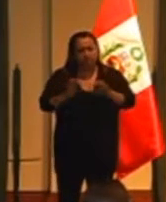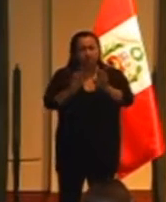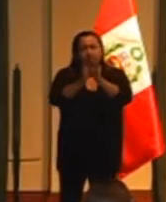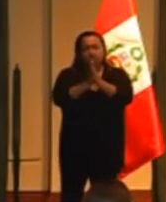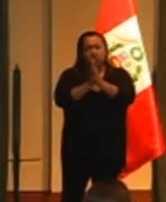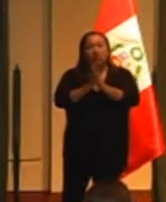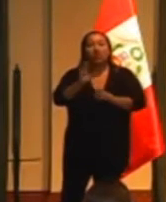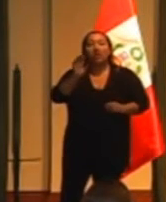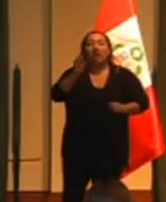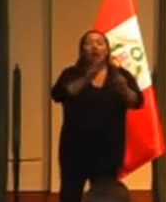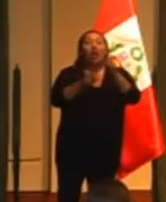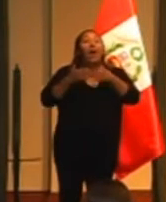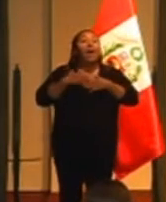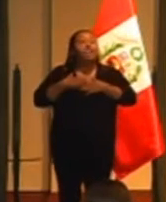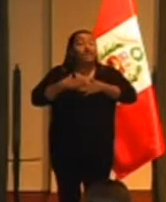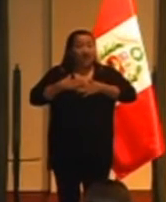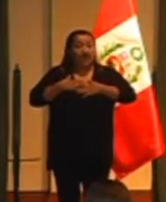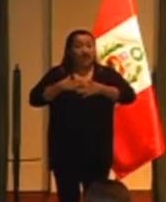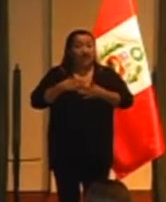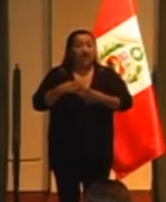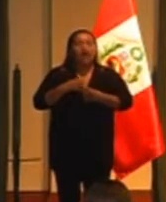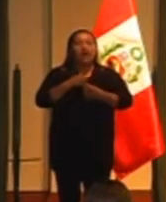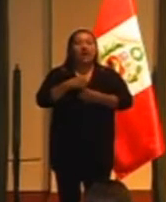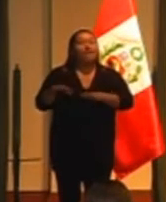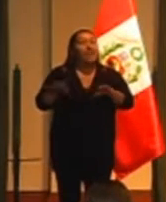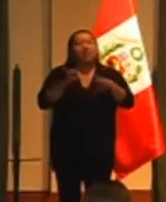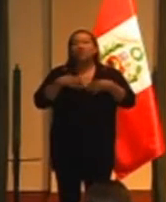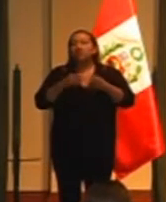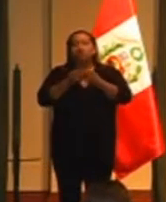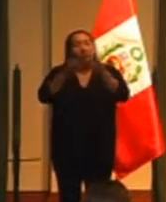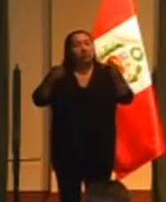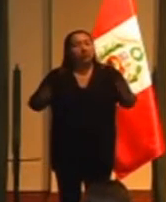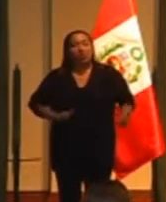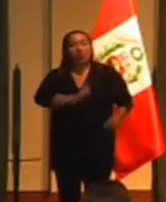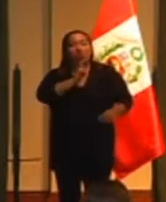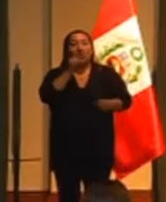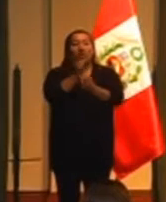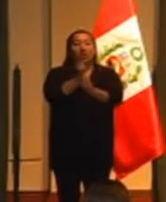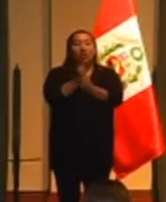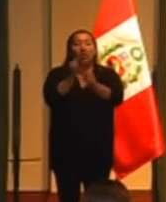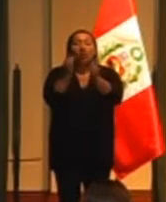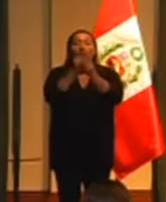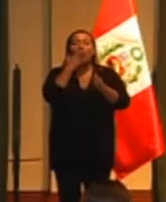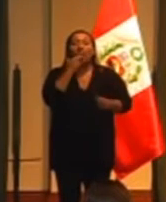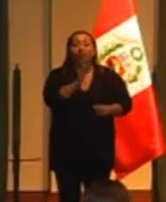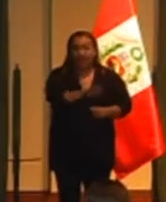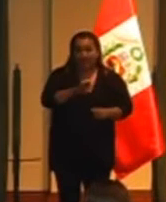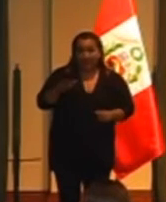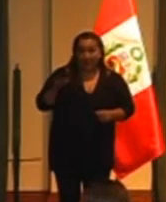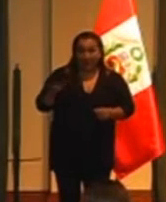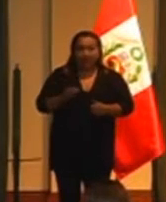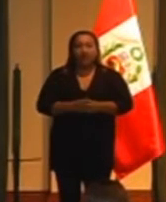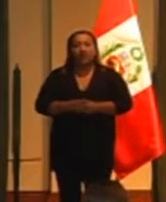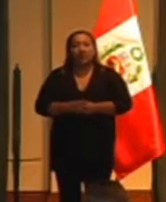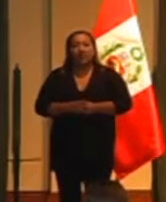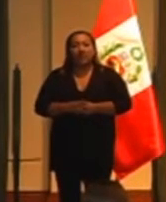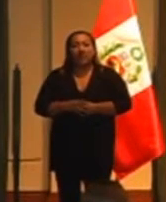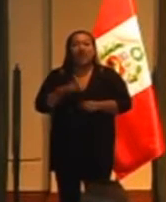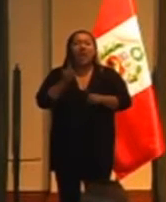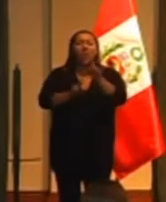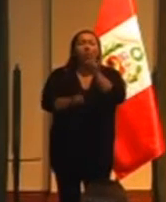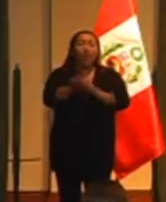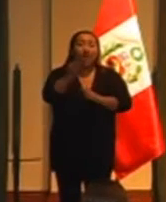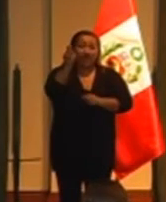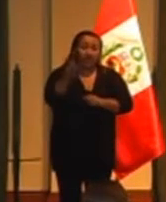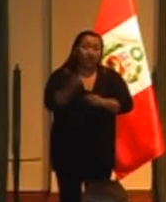hablar de algo que a mí me genera mucho orgullo, el trabajo con los niños. El trabajo con los niños, alguien me dijo alguna